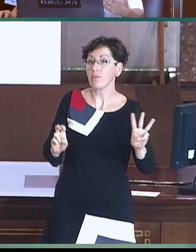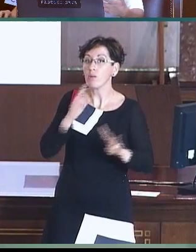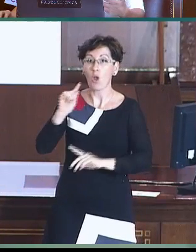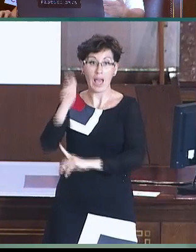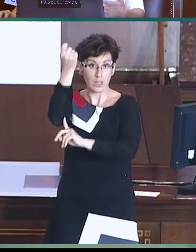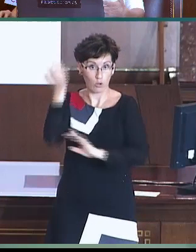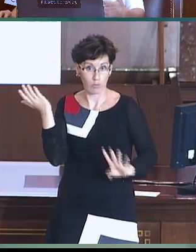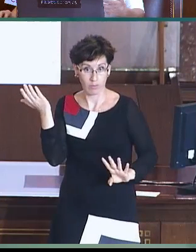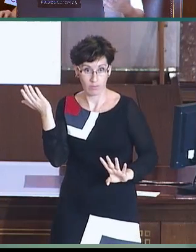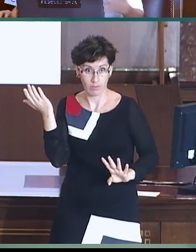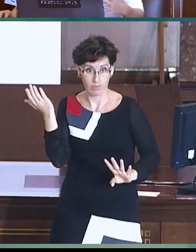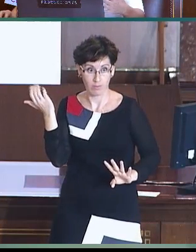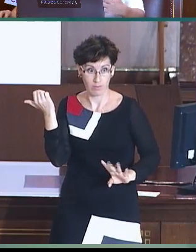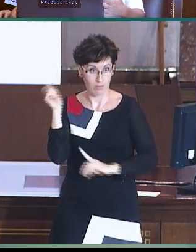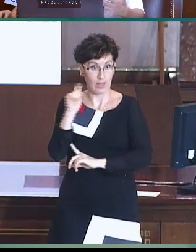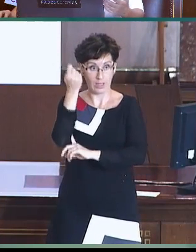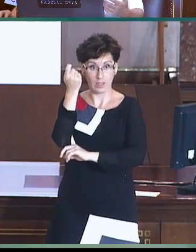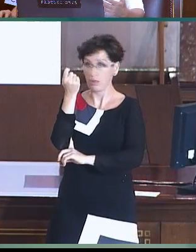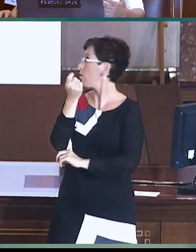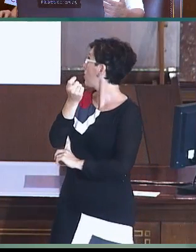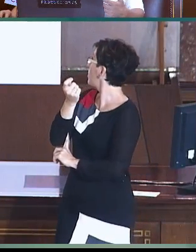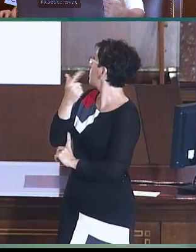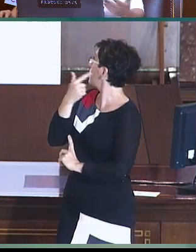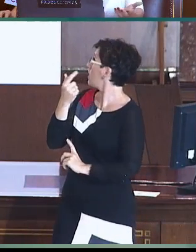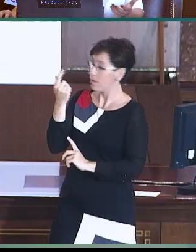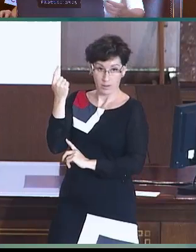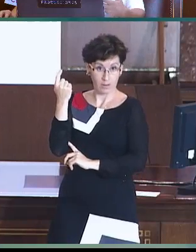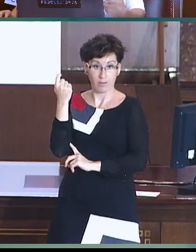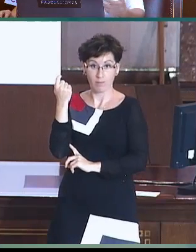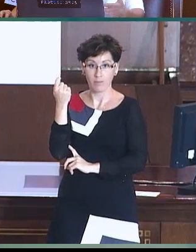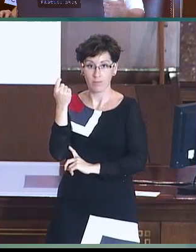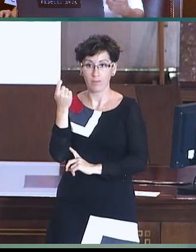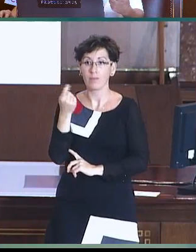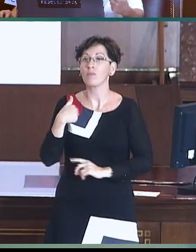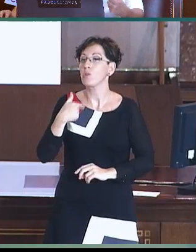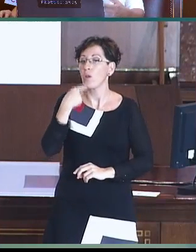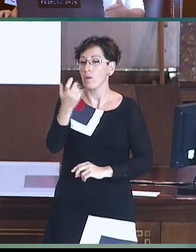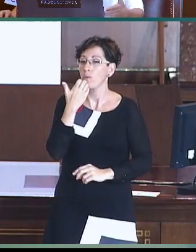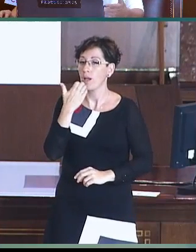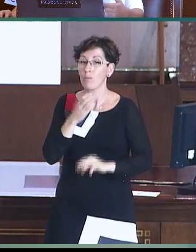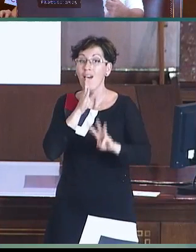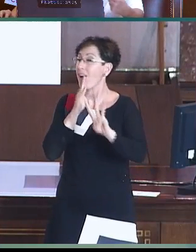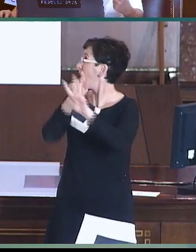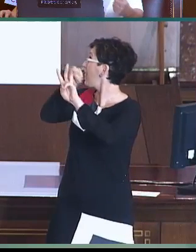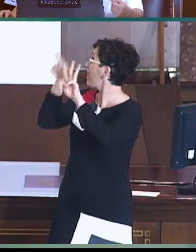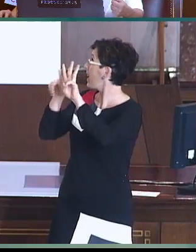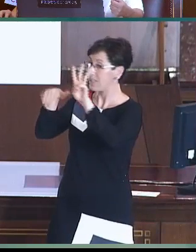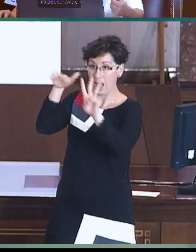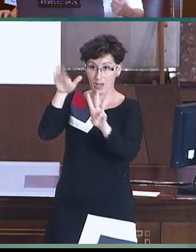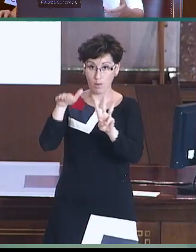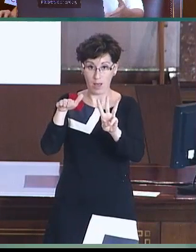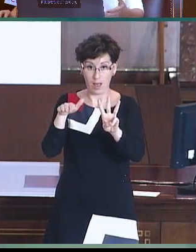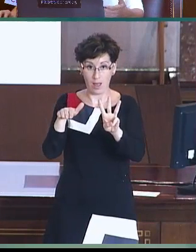ítem que está mucho más complejo, está en el número 23. Si os digo, buscar de entre estas tres palabras,